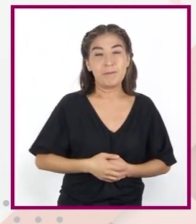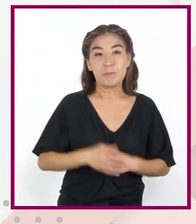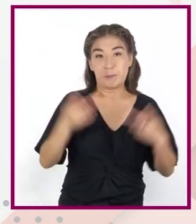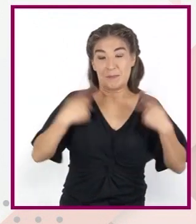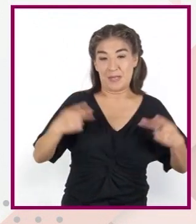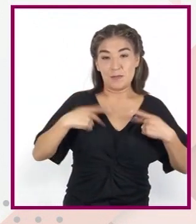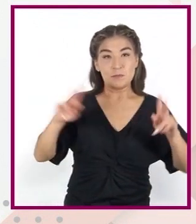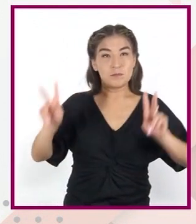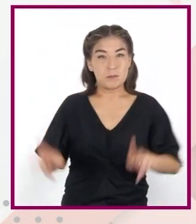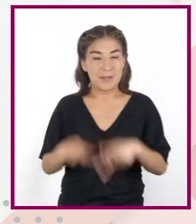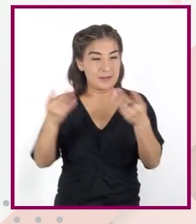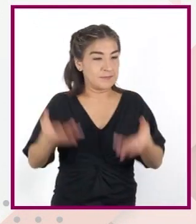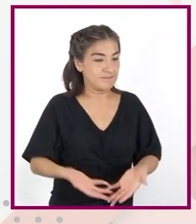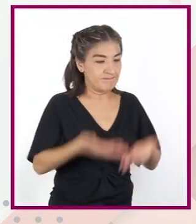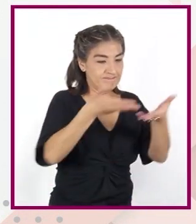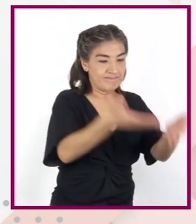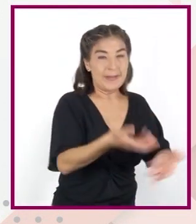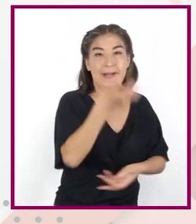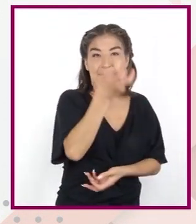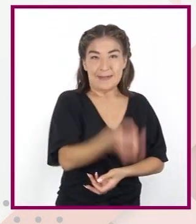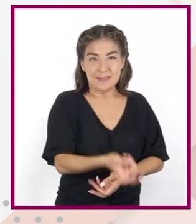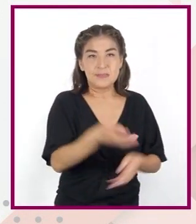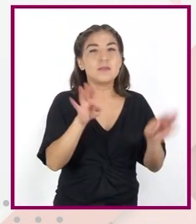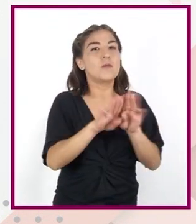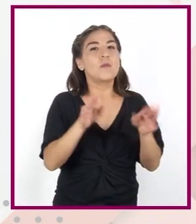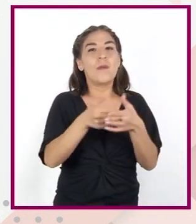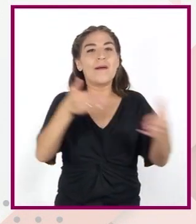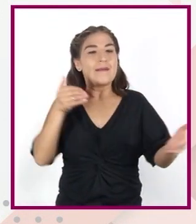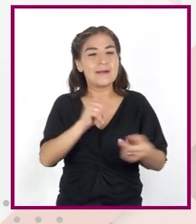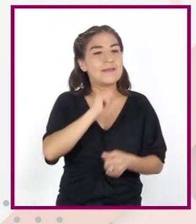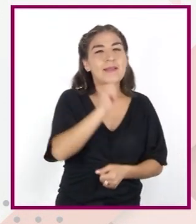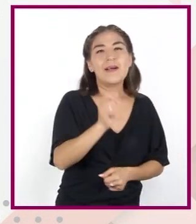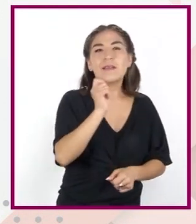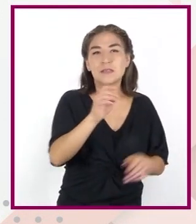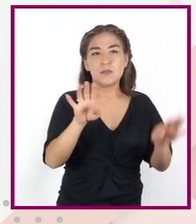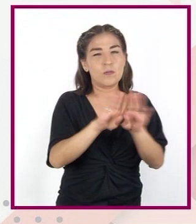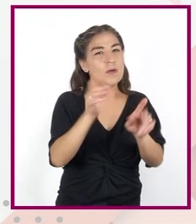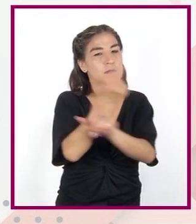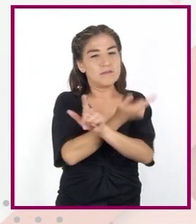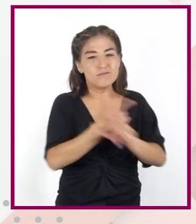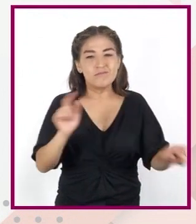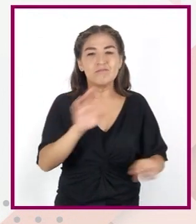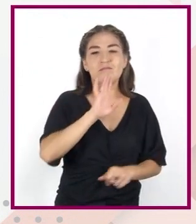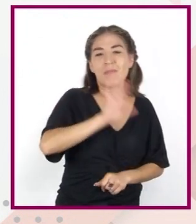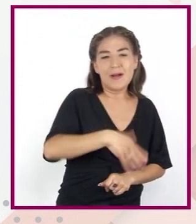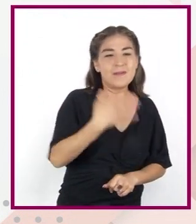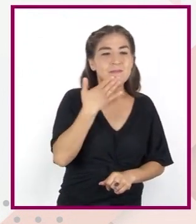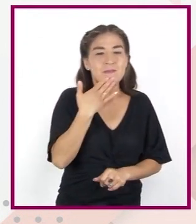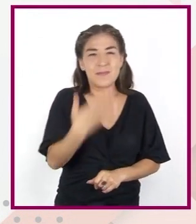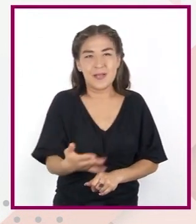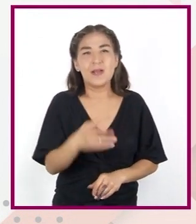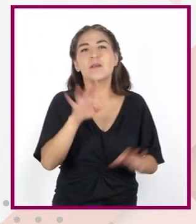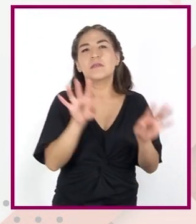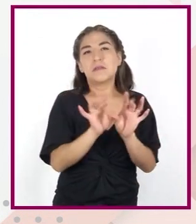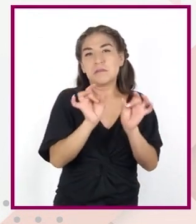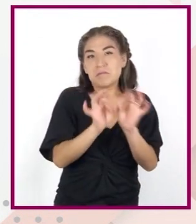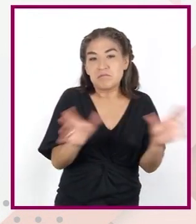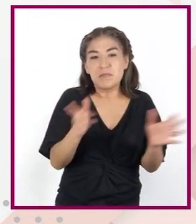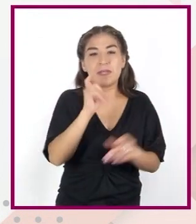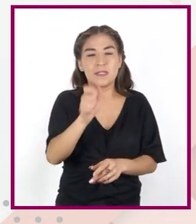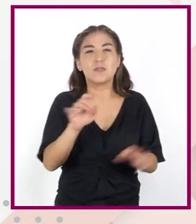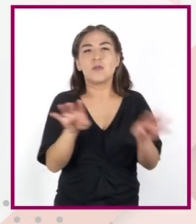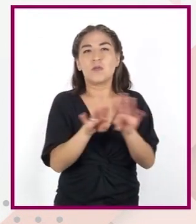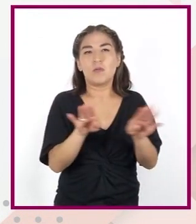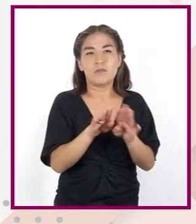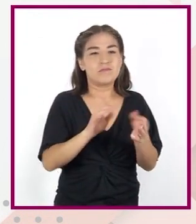vende y entrega en este acto, sin reserva alguna, libre de todo gravamen, afectación y o limitación de